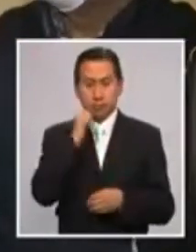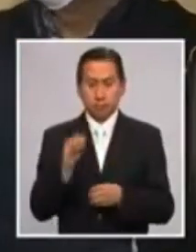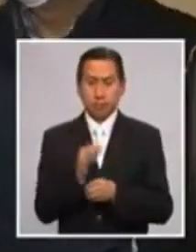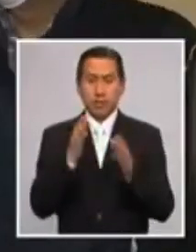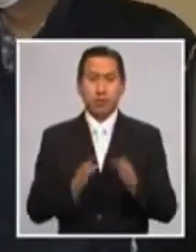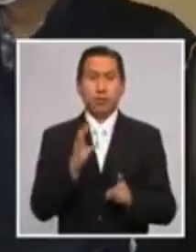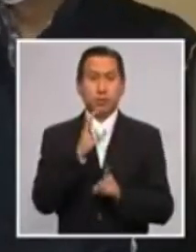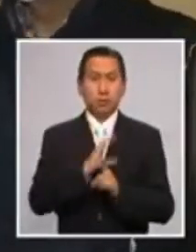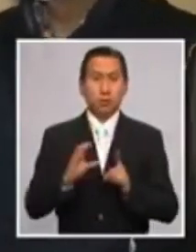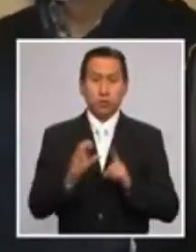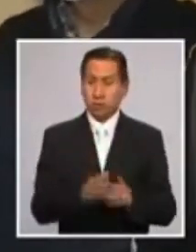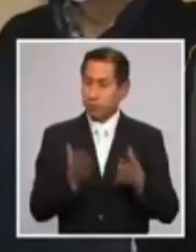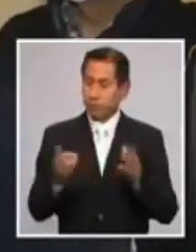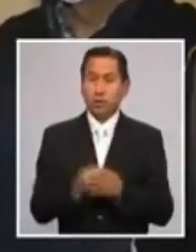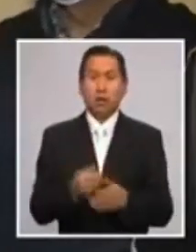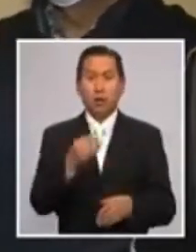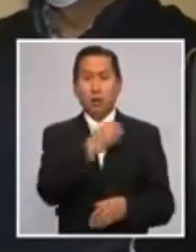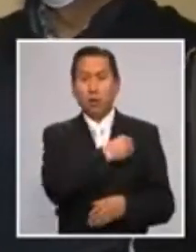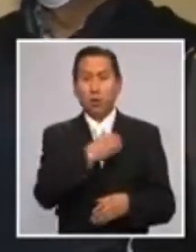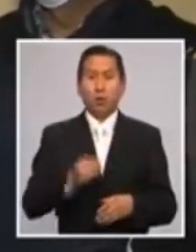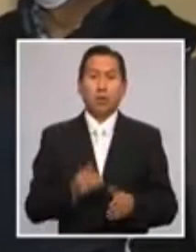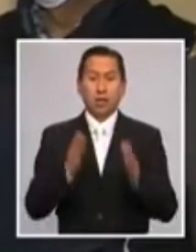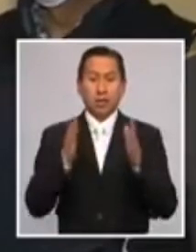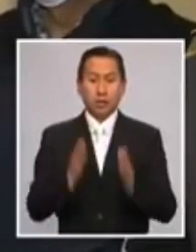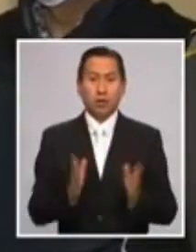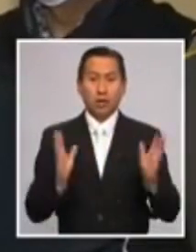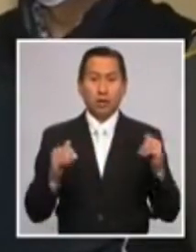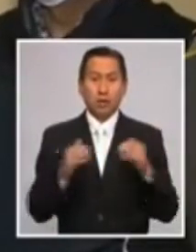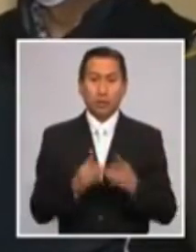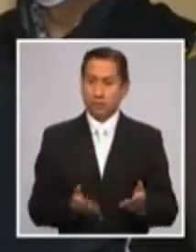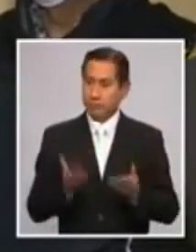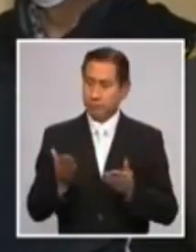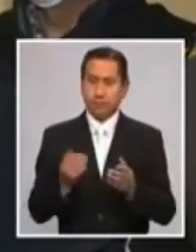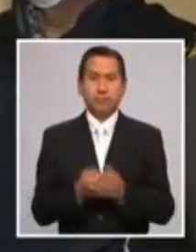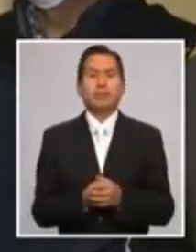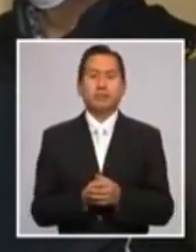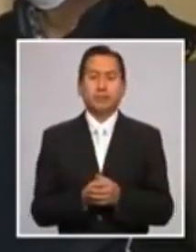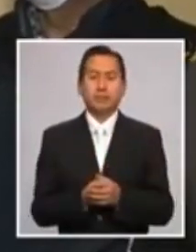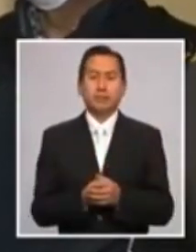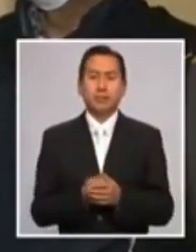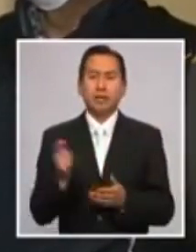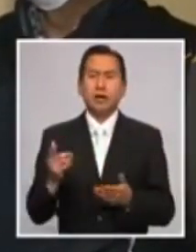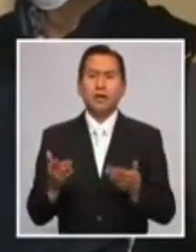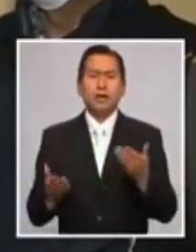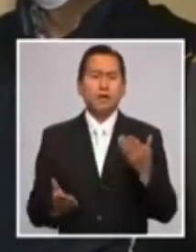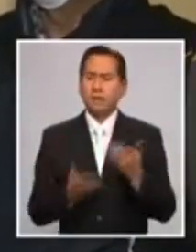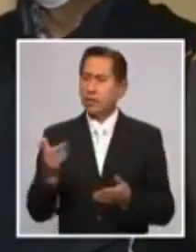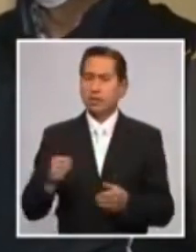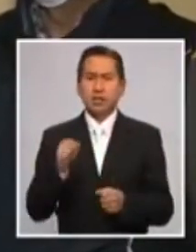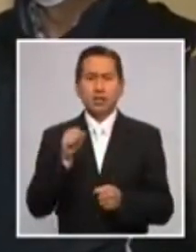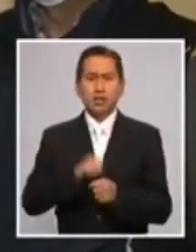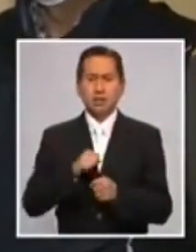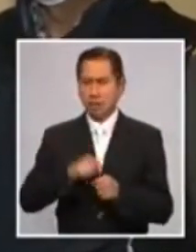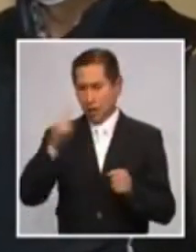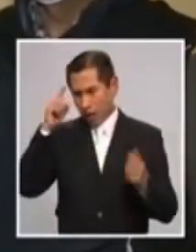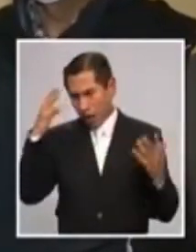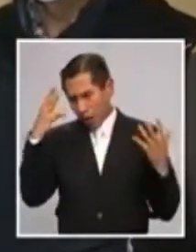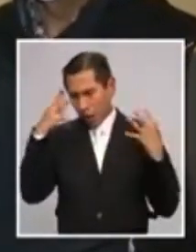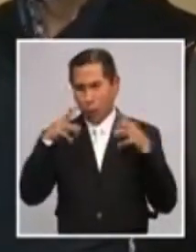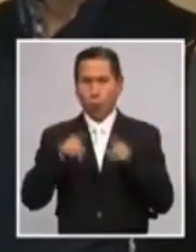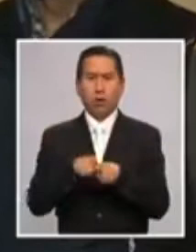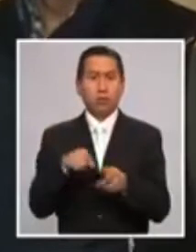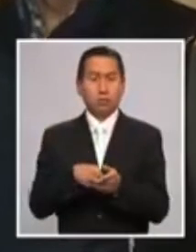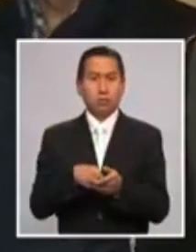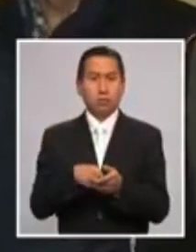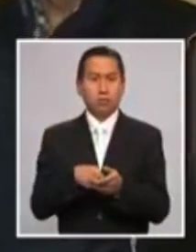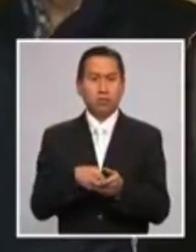Culturas, está el gobernador del departamento, que ha facilitado todo este acuerdo que nos